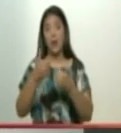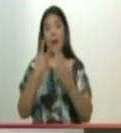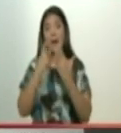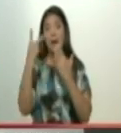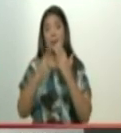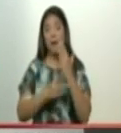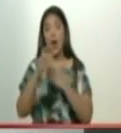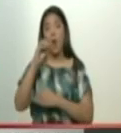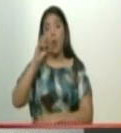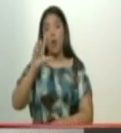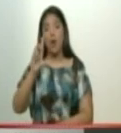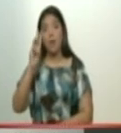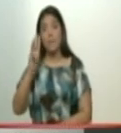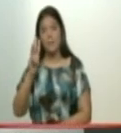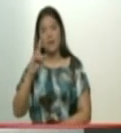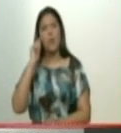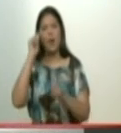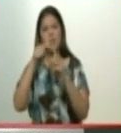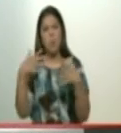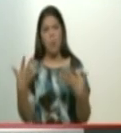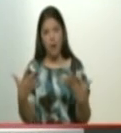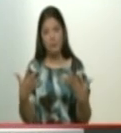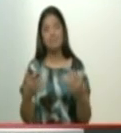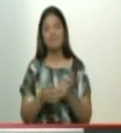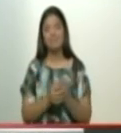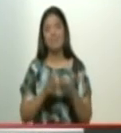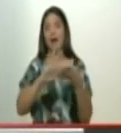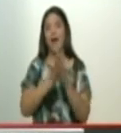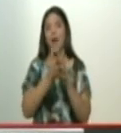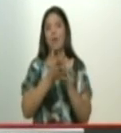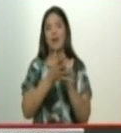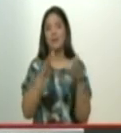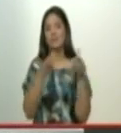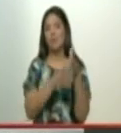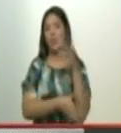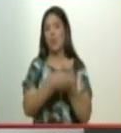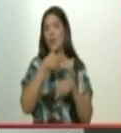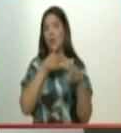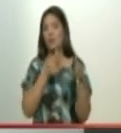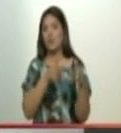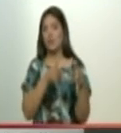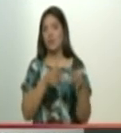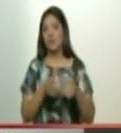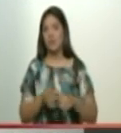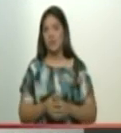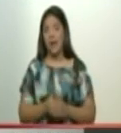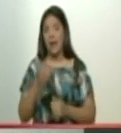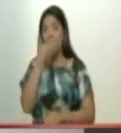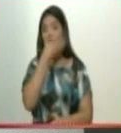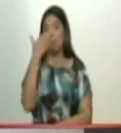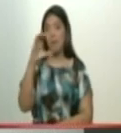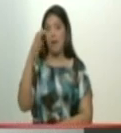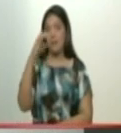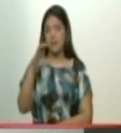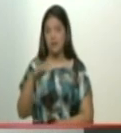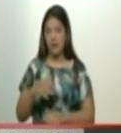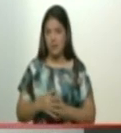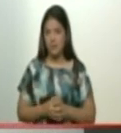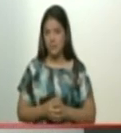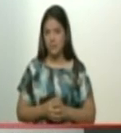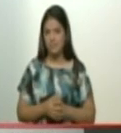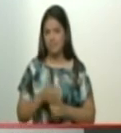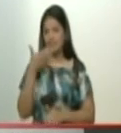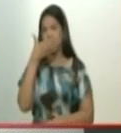lo que buscamos, erradicar una práctica que es de nosotros, que no es de nosotros, perdón, el paramilitarismo. El